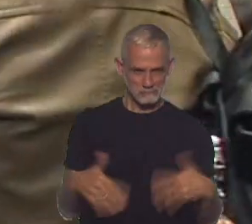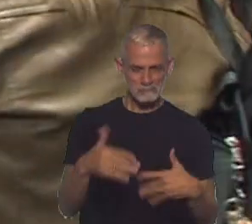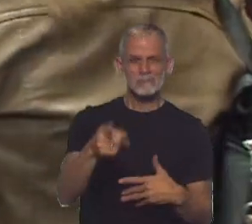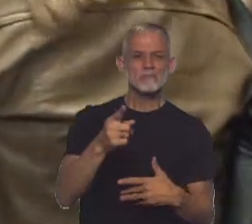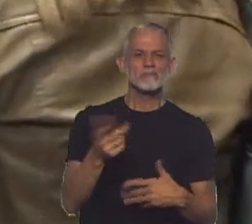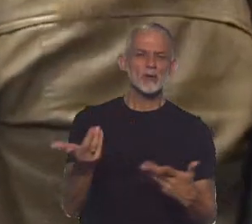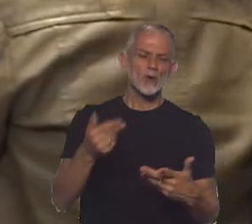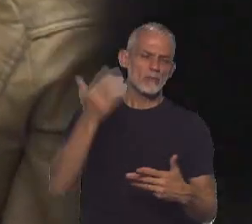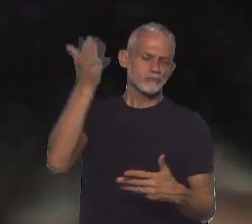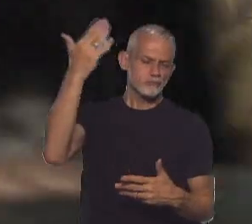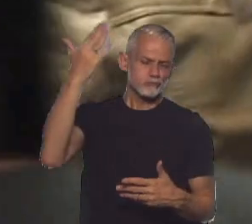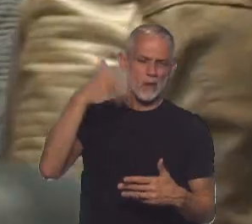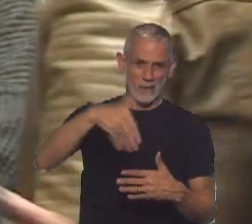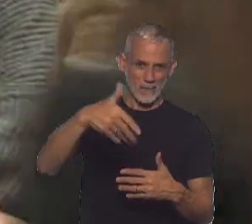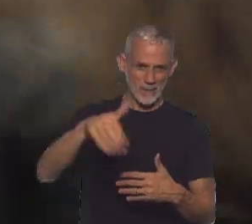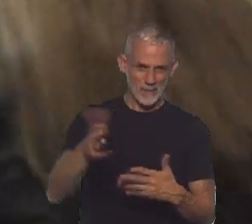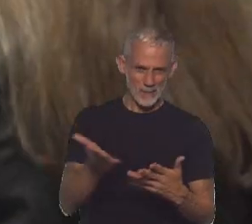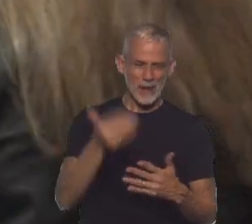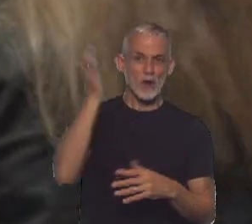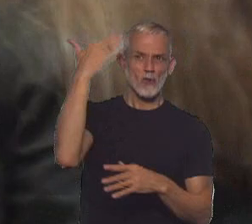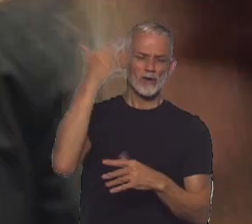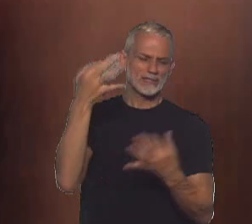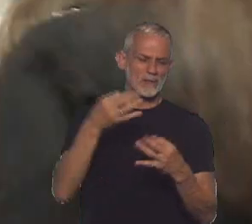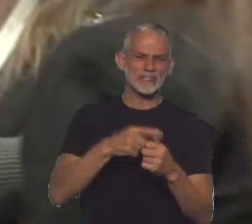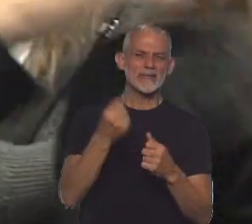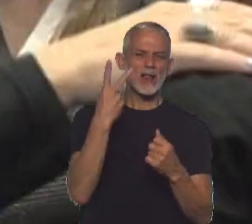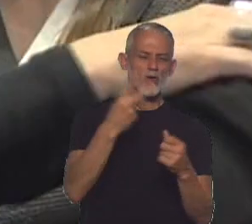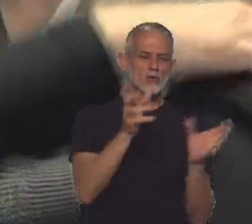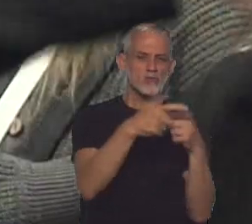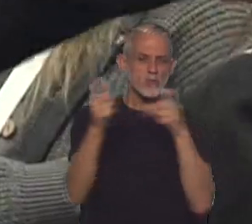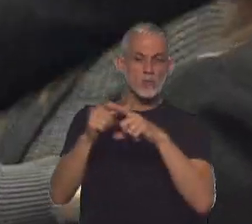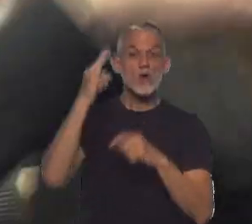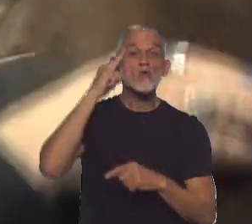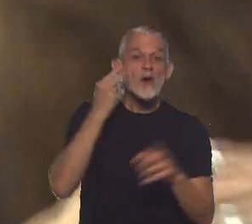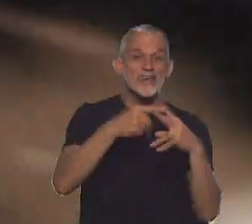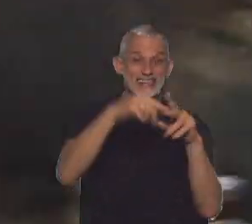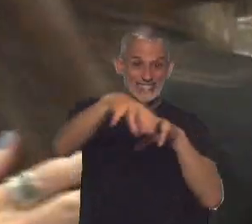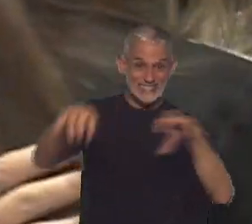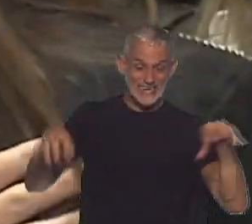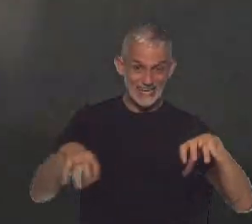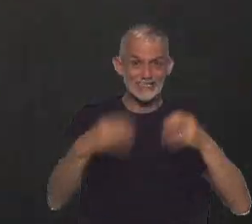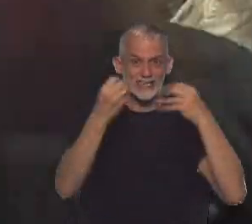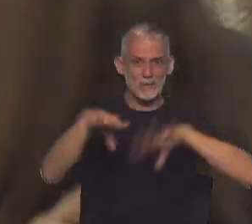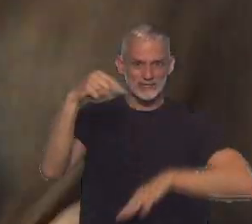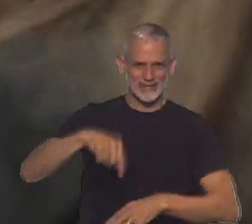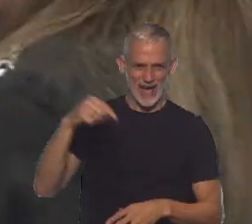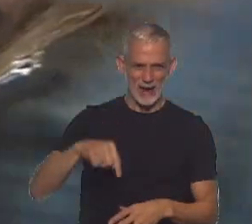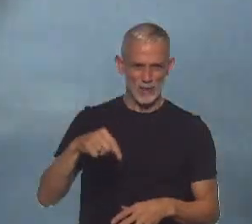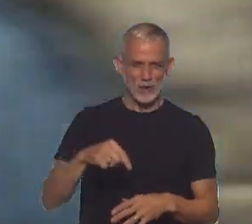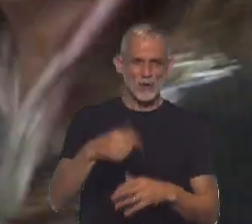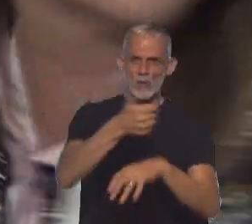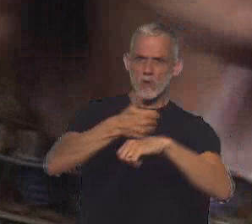conferencia magistral que será en minutos nada más, dos secciones plenarias, 9 talleres temáticos. climáticos han comenzado ahora un